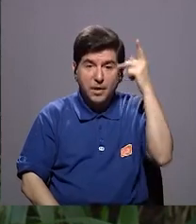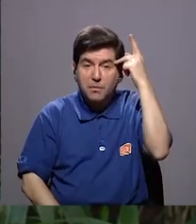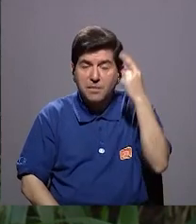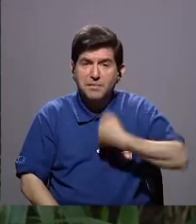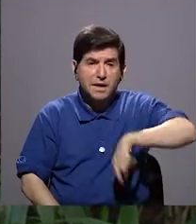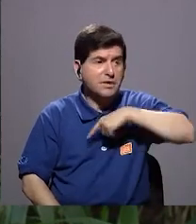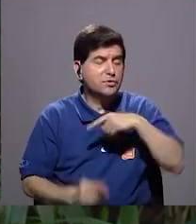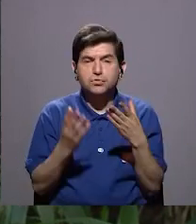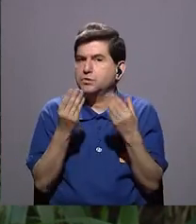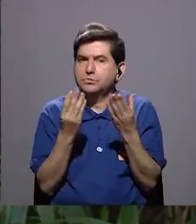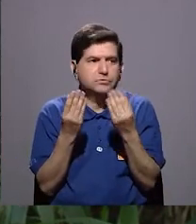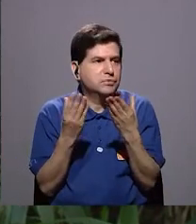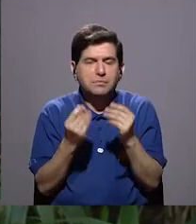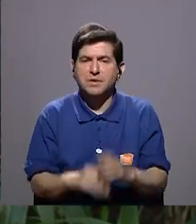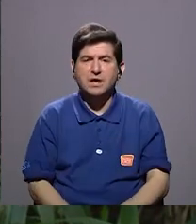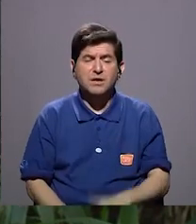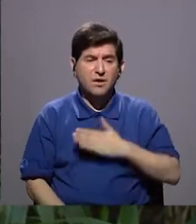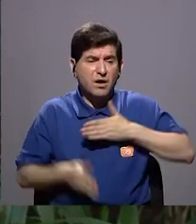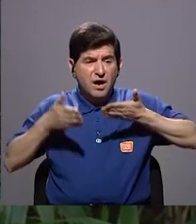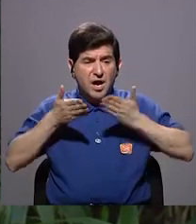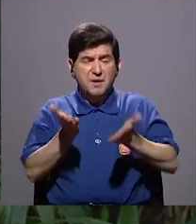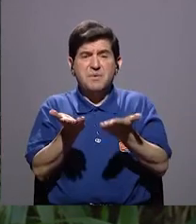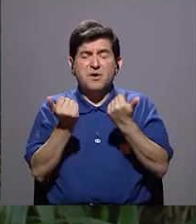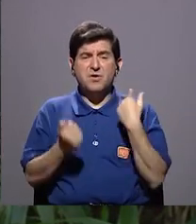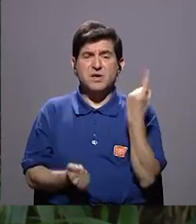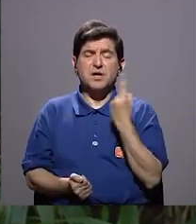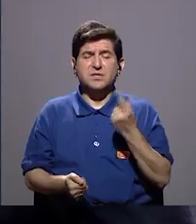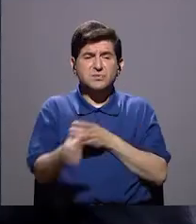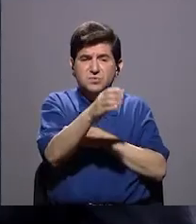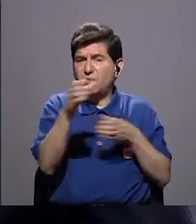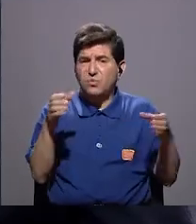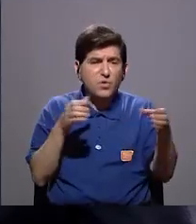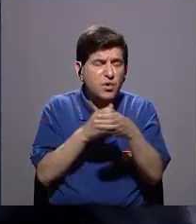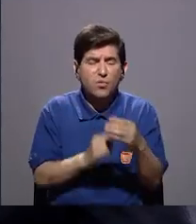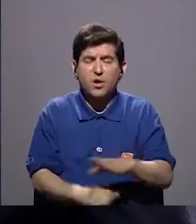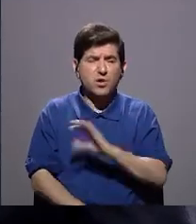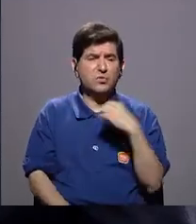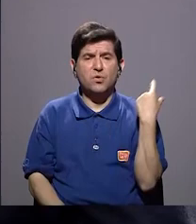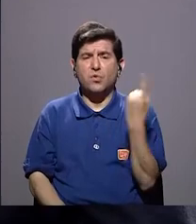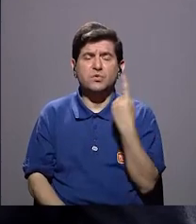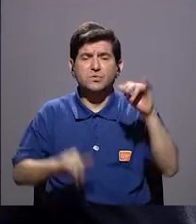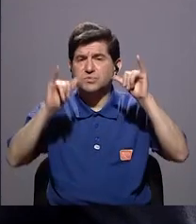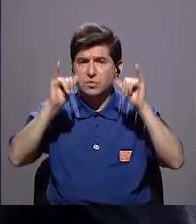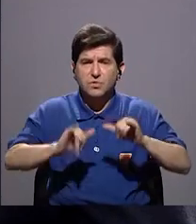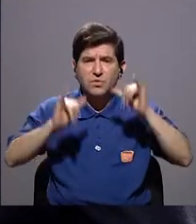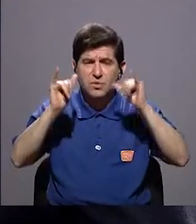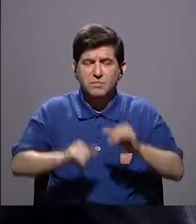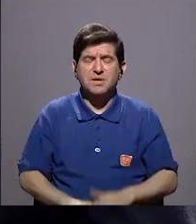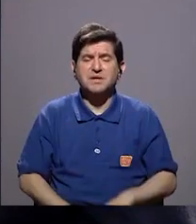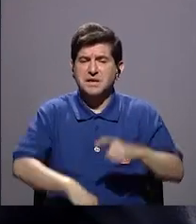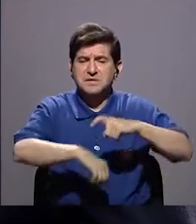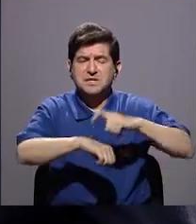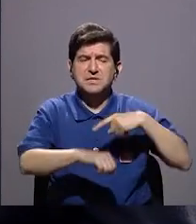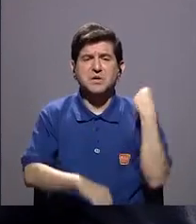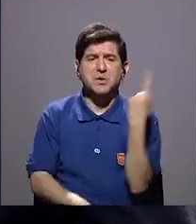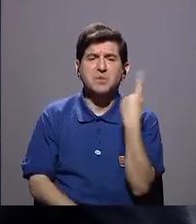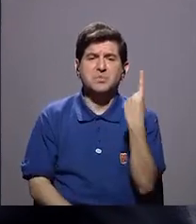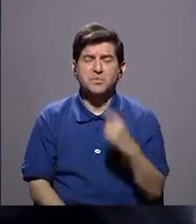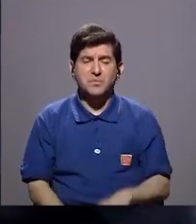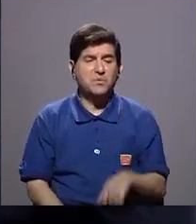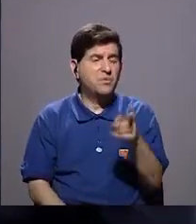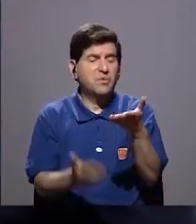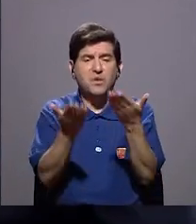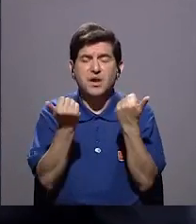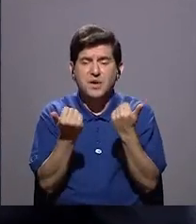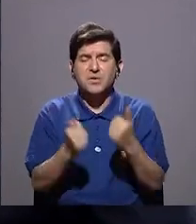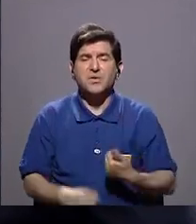tenemos que asustarnos de que es que ya mi hijo quiere pasar solo en el cuarto, es que mi hijo quiere pasar más tiempo solo, es que ya no